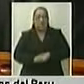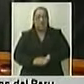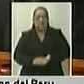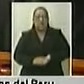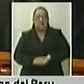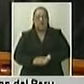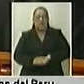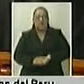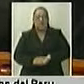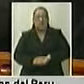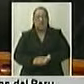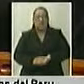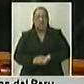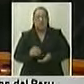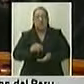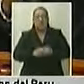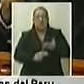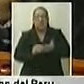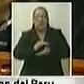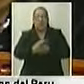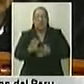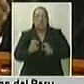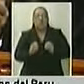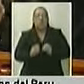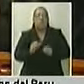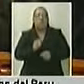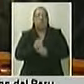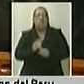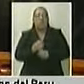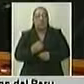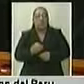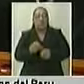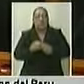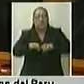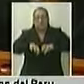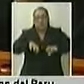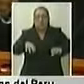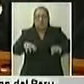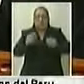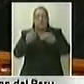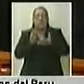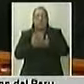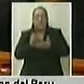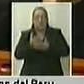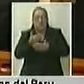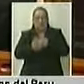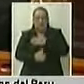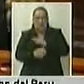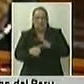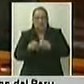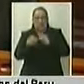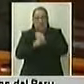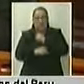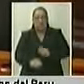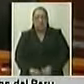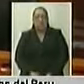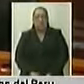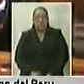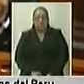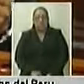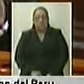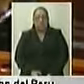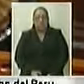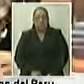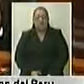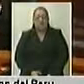Ahora, si lo van a dividir, ¿cómo va a funcionar? Definitivamente, hay muchos colegios al interior del país que están